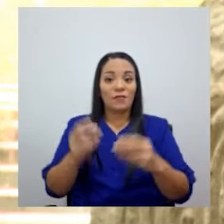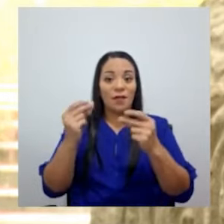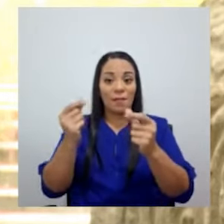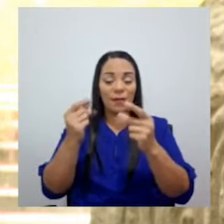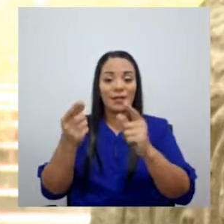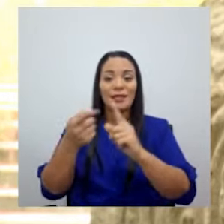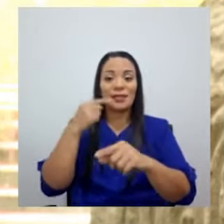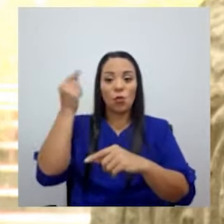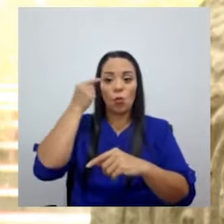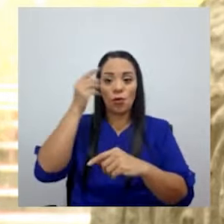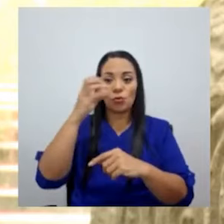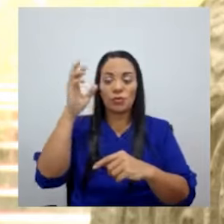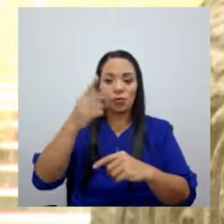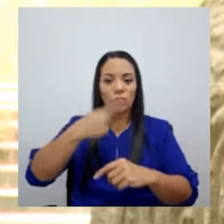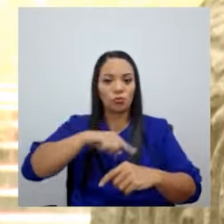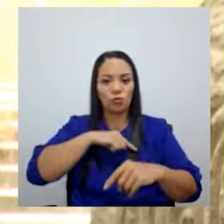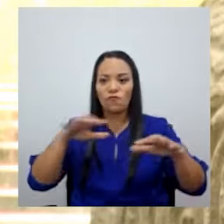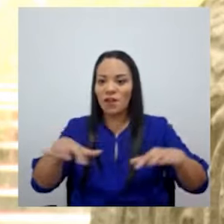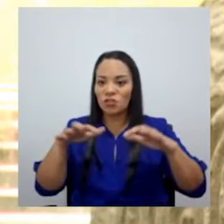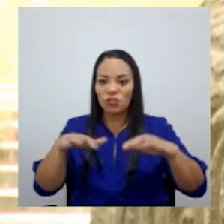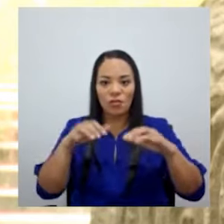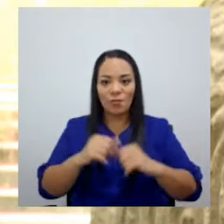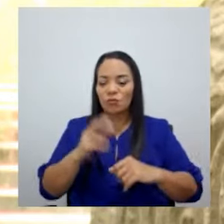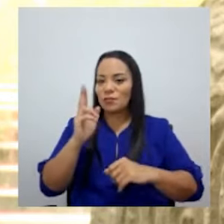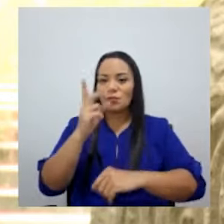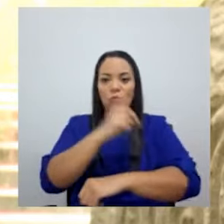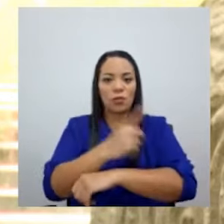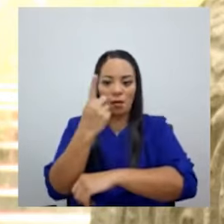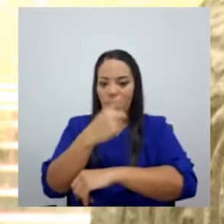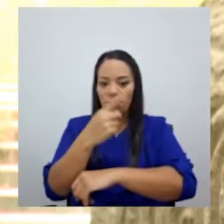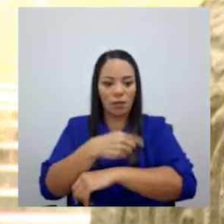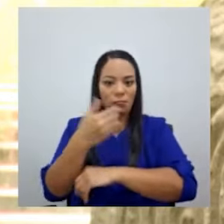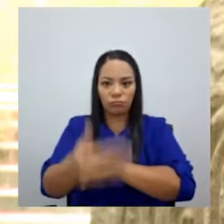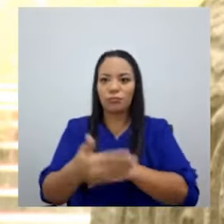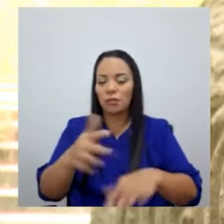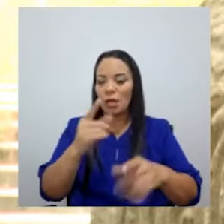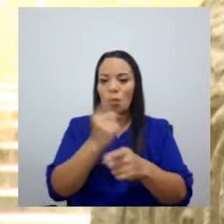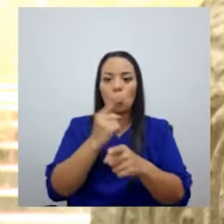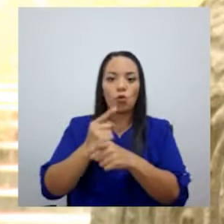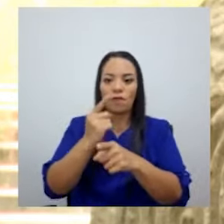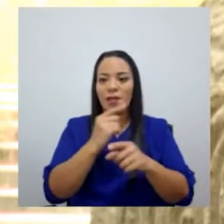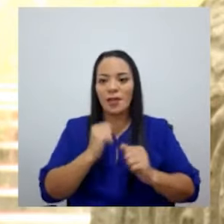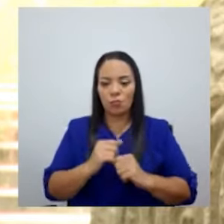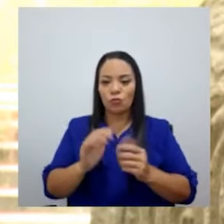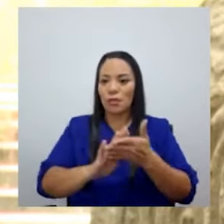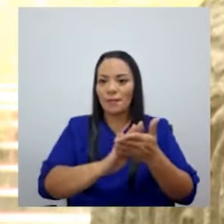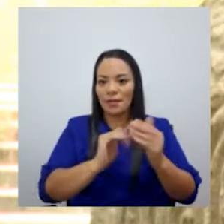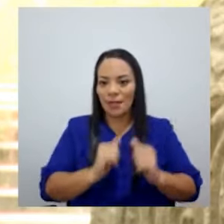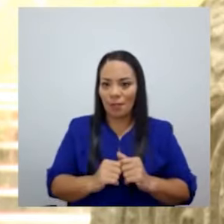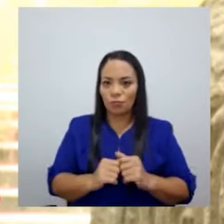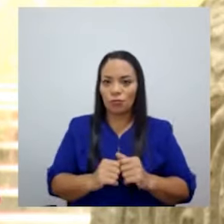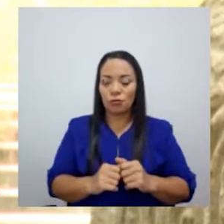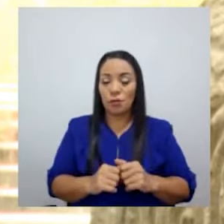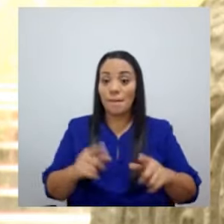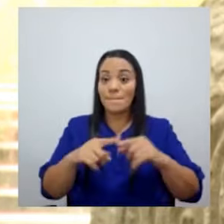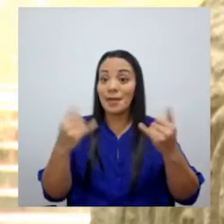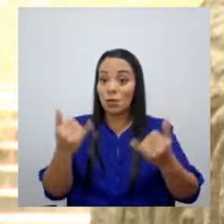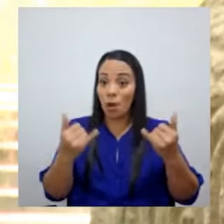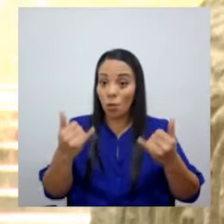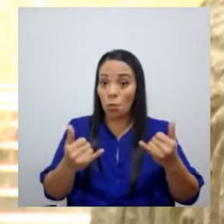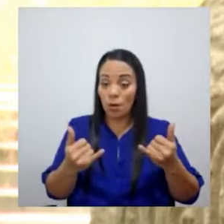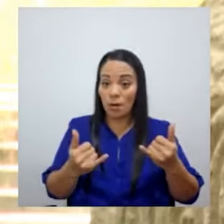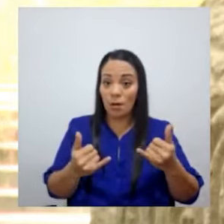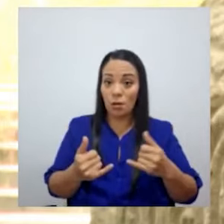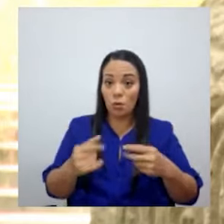de la República reaccionamos y al mismo día siguiente corregimos y enmendamos. En esta ocasión, con ese par